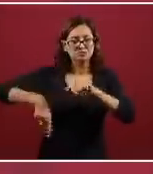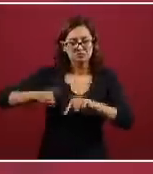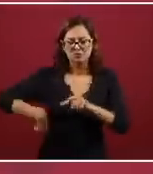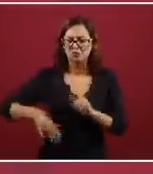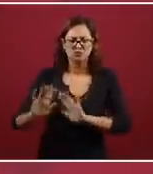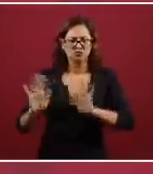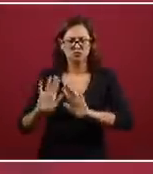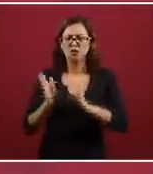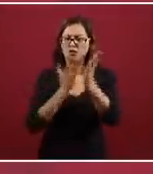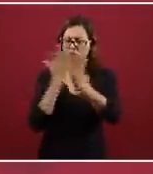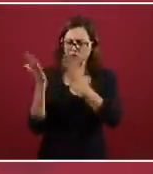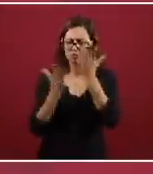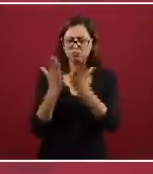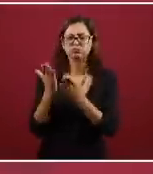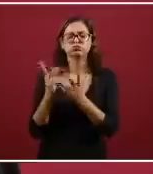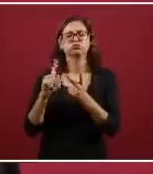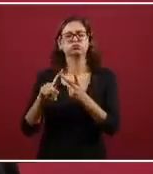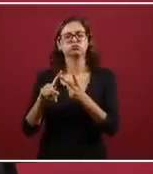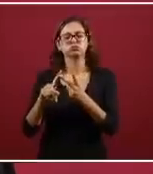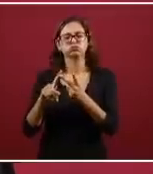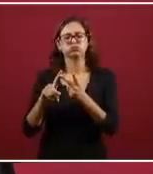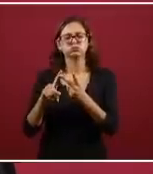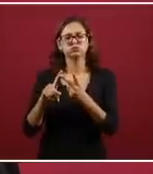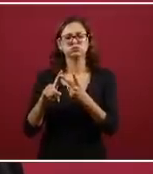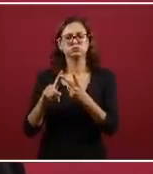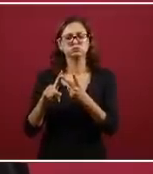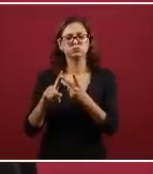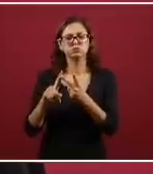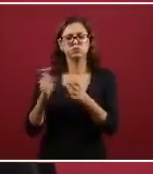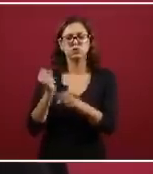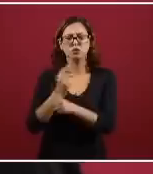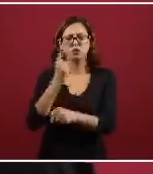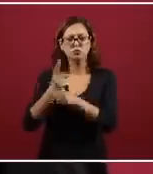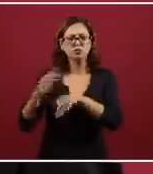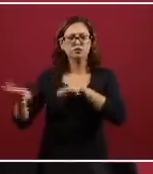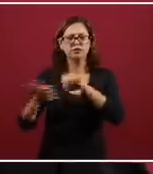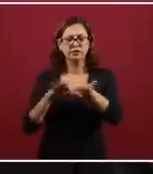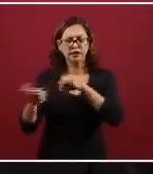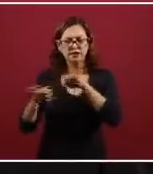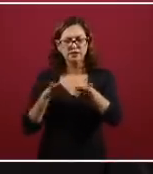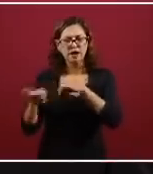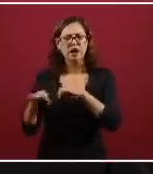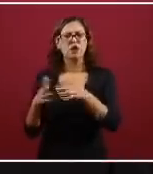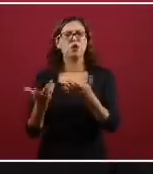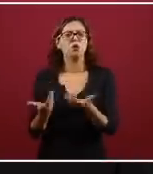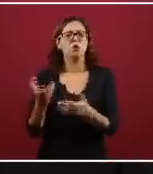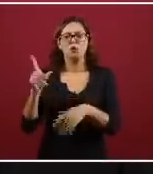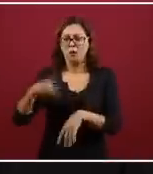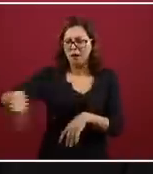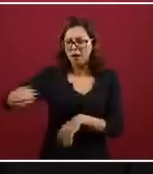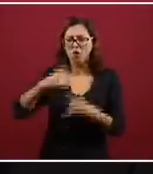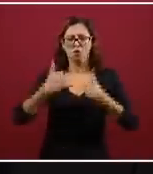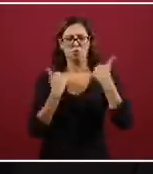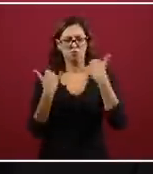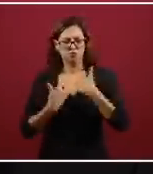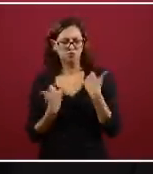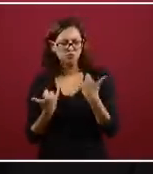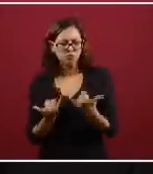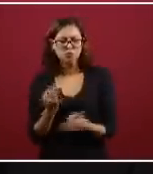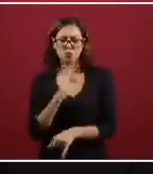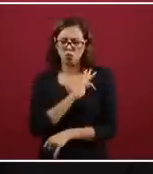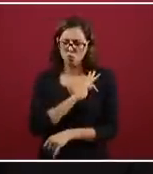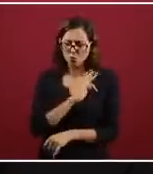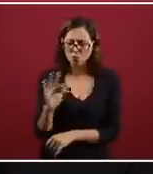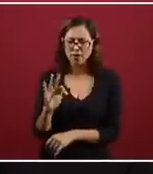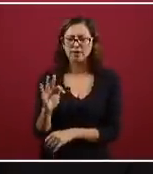estudio, no permitir que los jóvenes se queden sin oportunidad de trabajo, no permitir que los jóvenes se queden